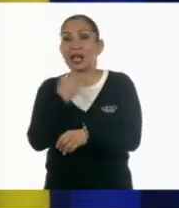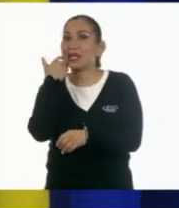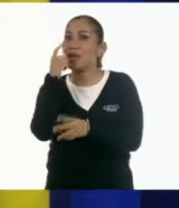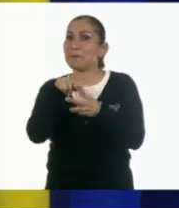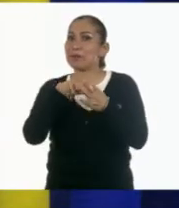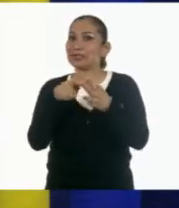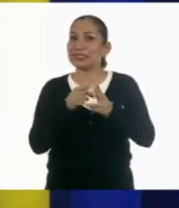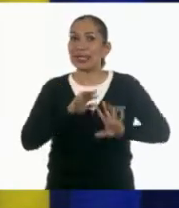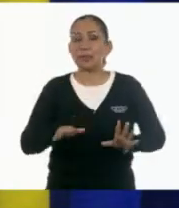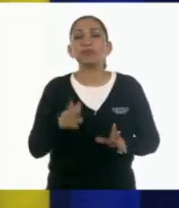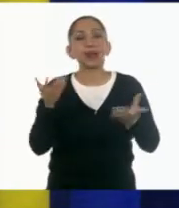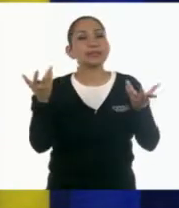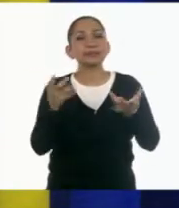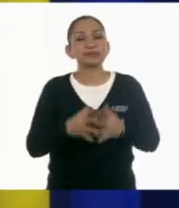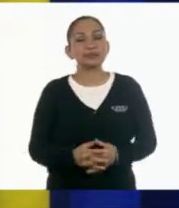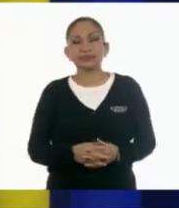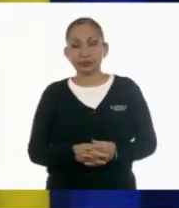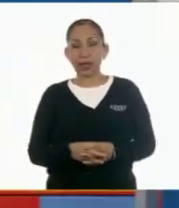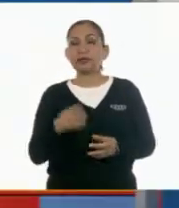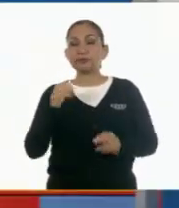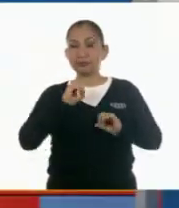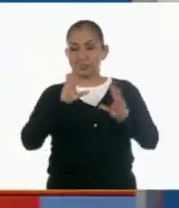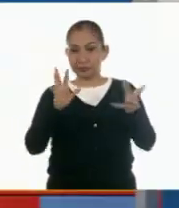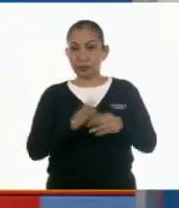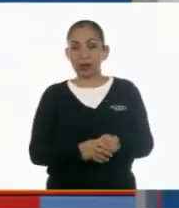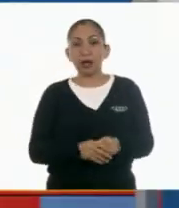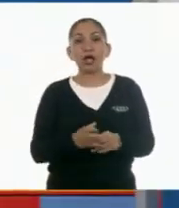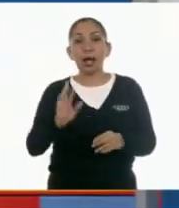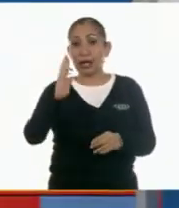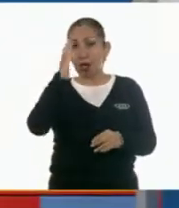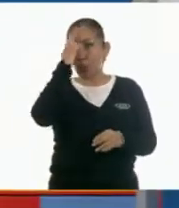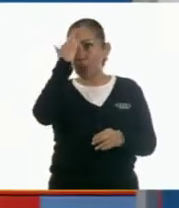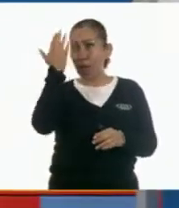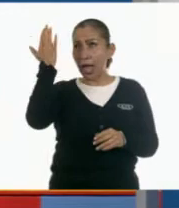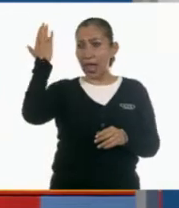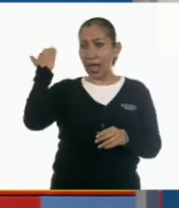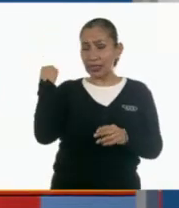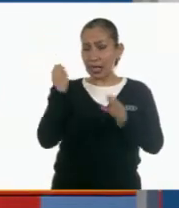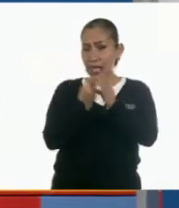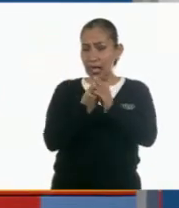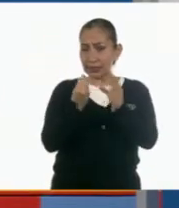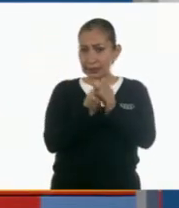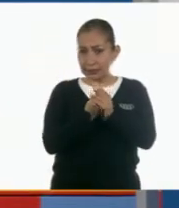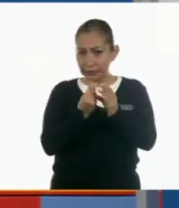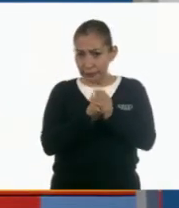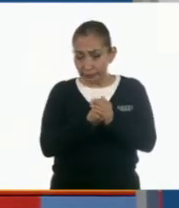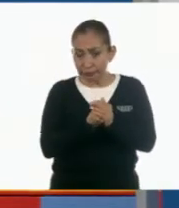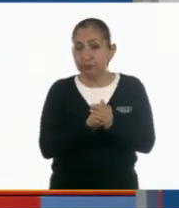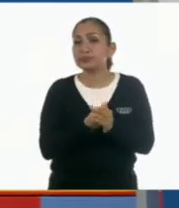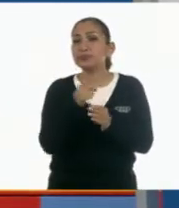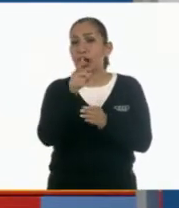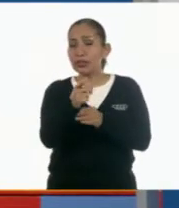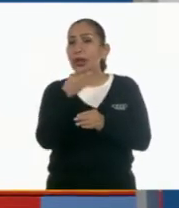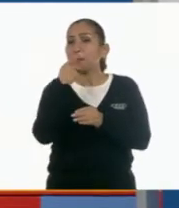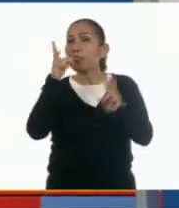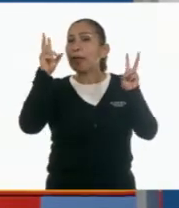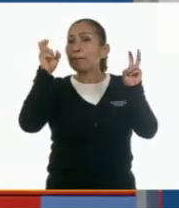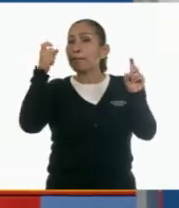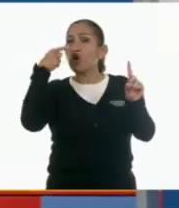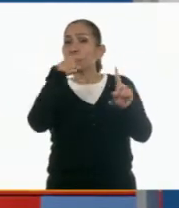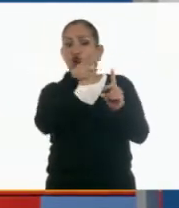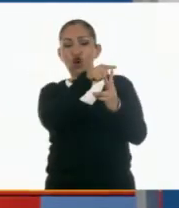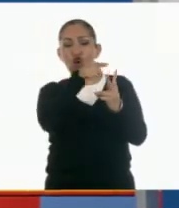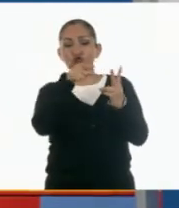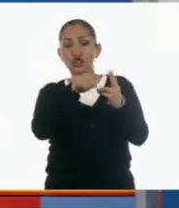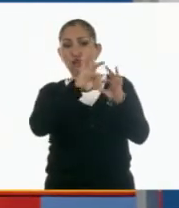quiero comenzar. ¿Con qué vamos a empezar? Claro que sí. Bueno, vamos a recordar un poquito de la clase anterior, donde estuvimos hablando de estos dos